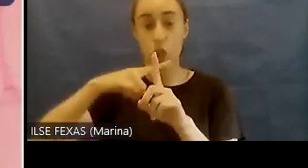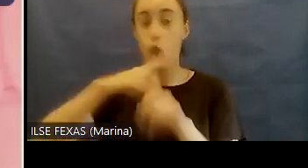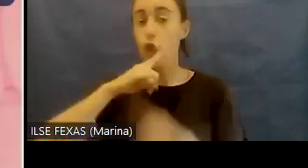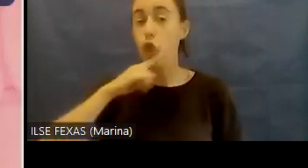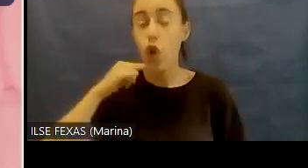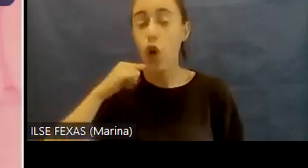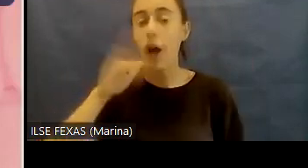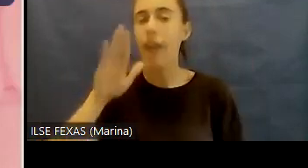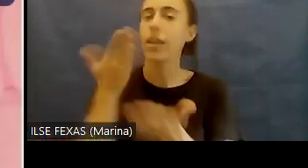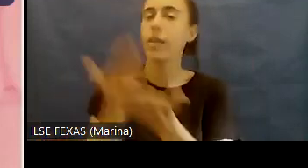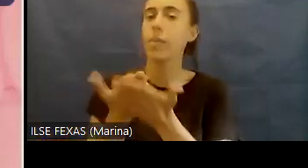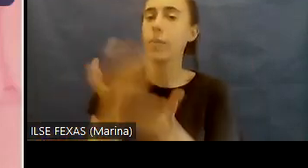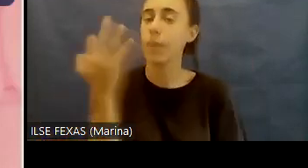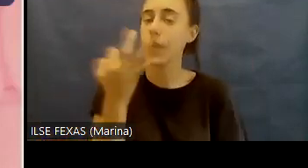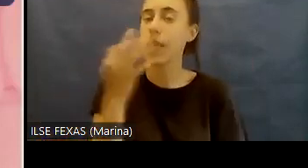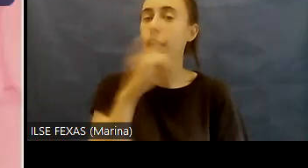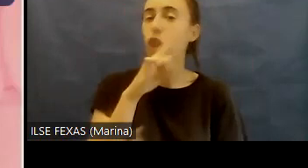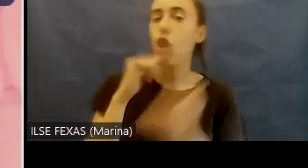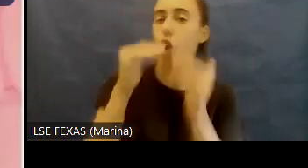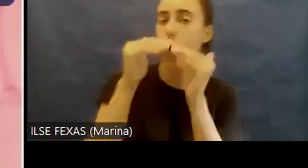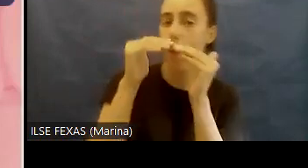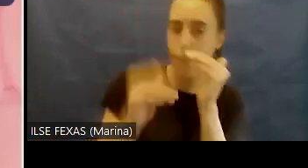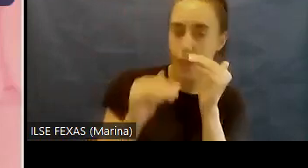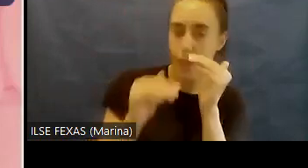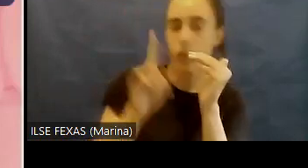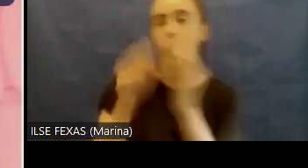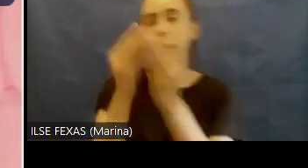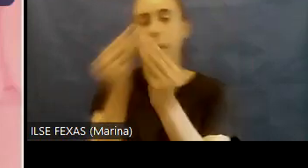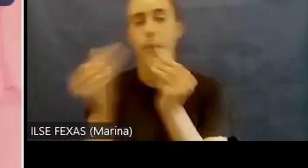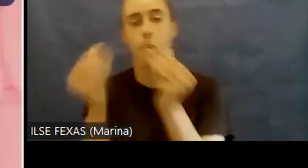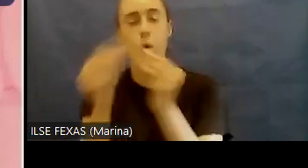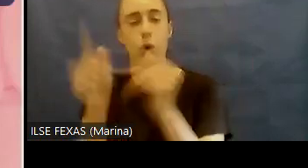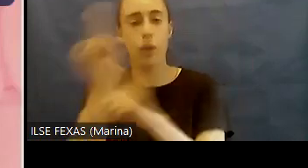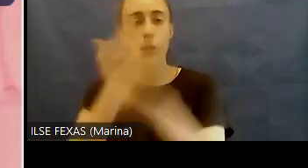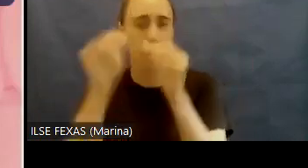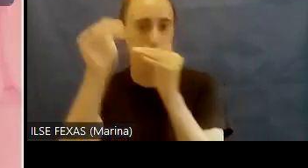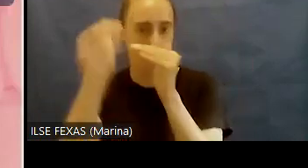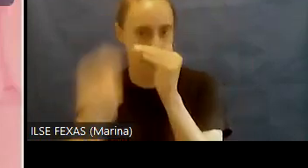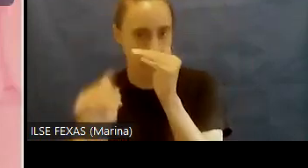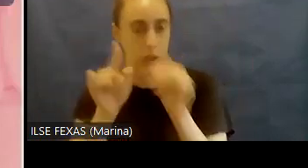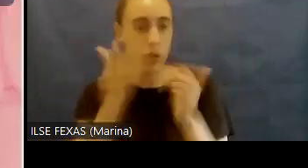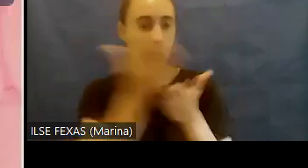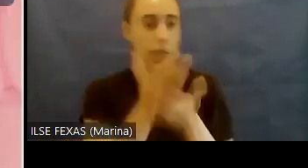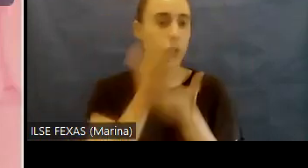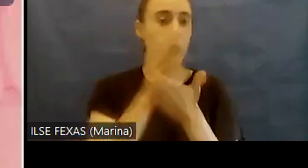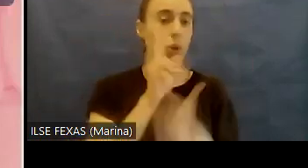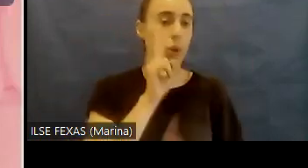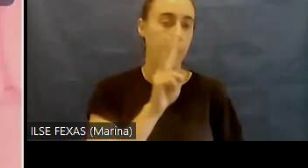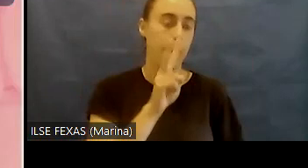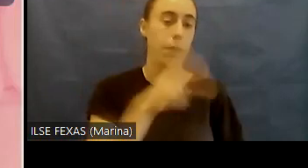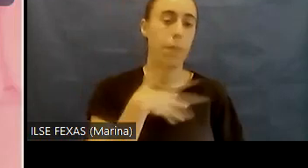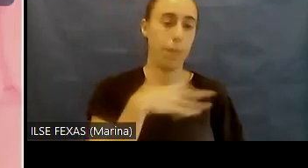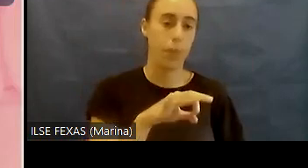dolor es muchísimo menor y la afectación de esa mucosa oral también es menor. Eso también se basa en un estudio, como veis aquí, en